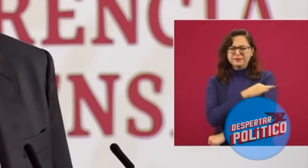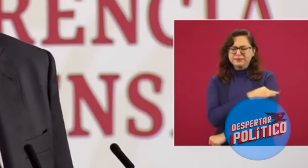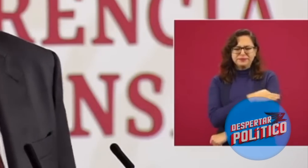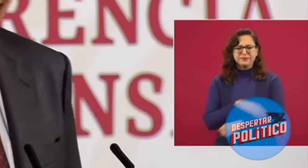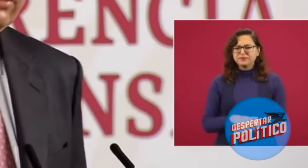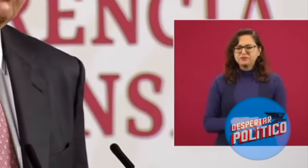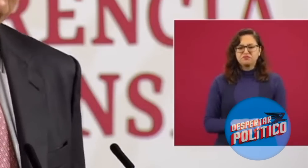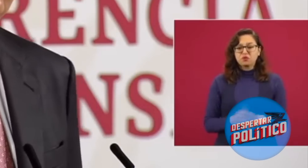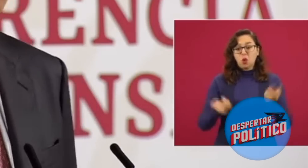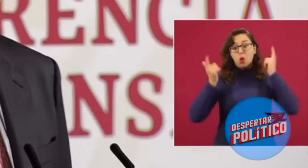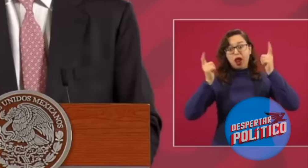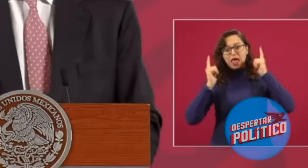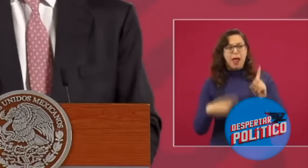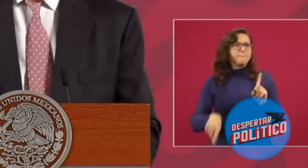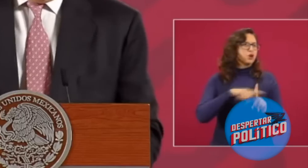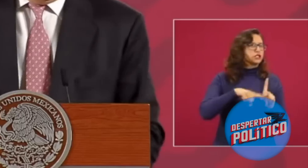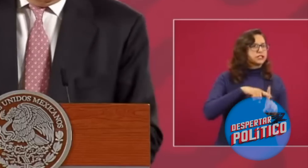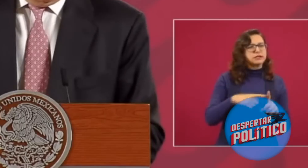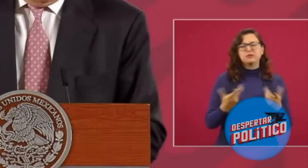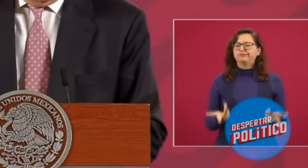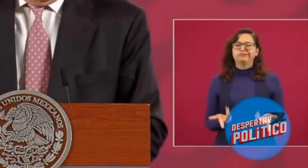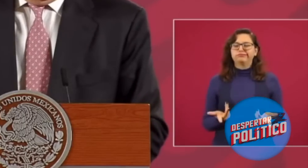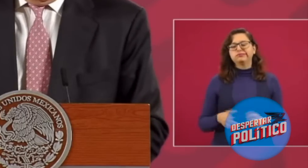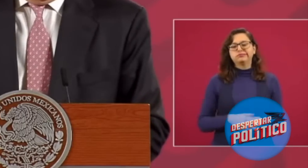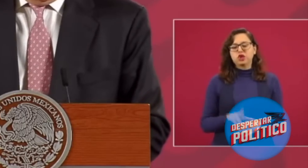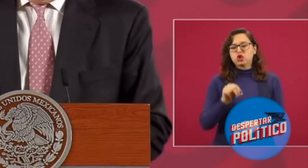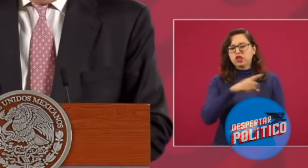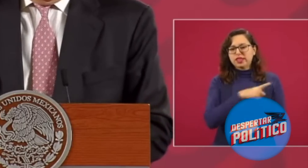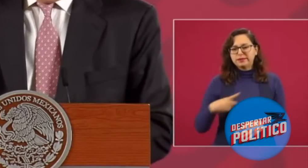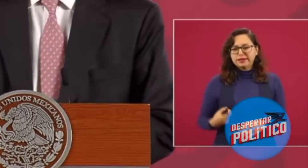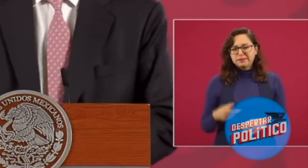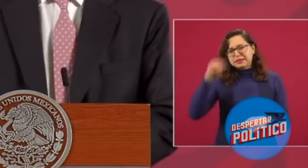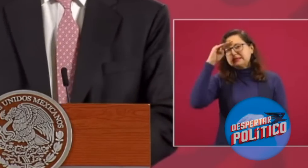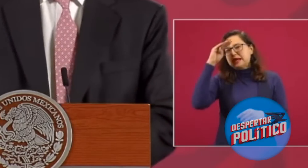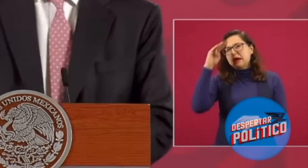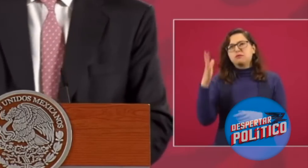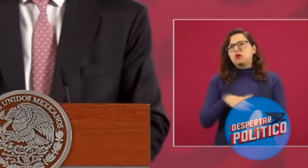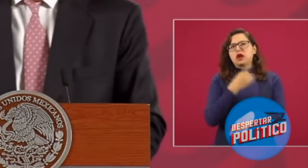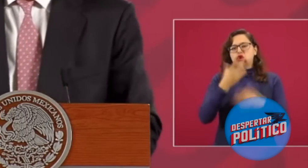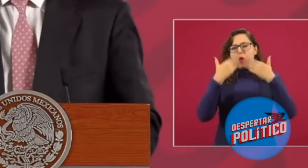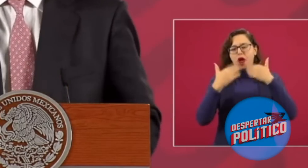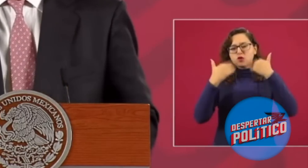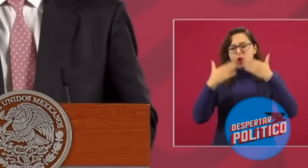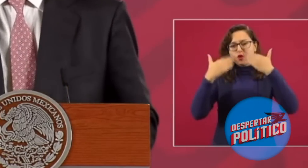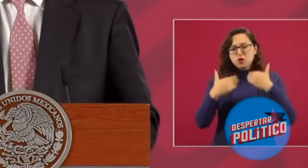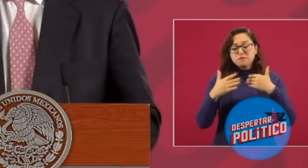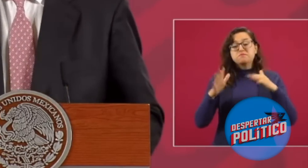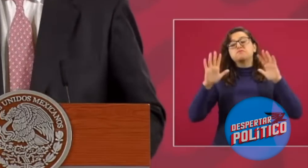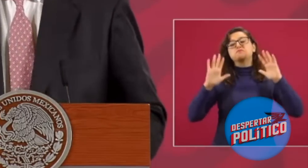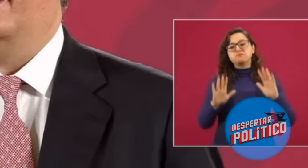eran demasiados buenos deseos. El caso es que aquel planteamiento se presentó a las Naciones